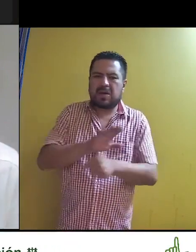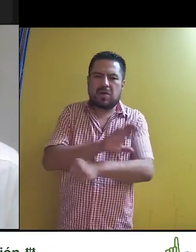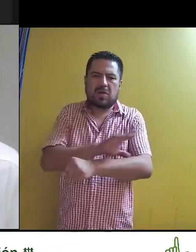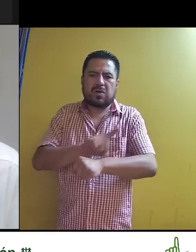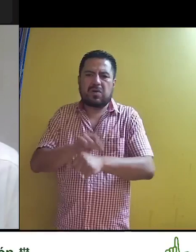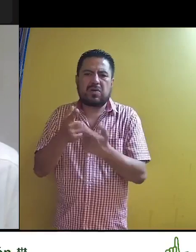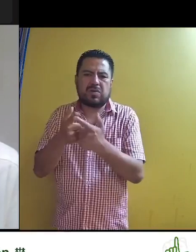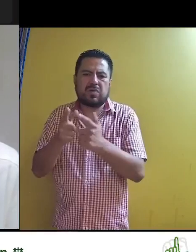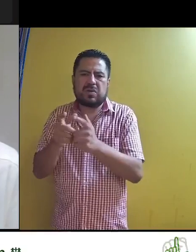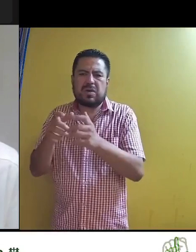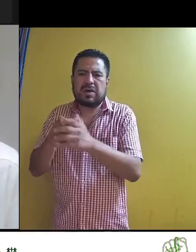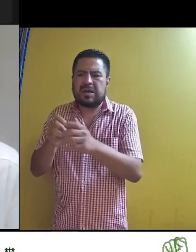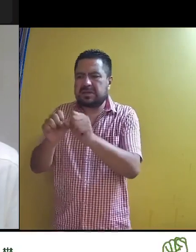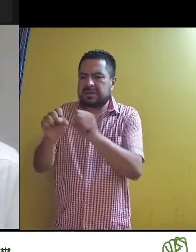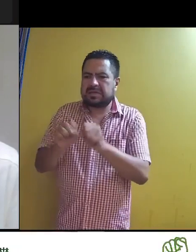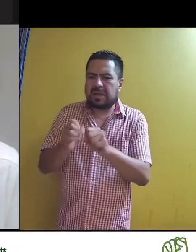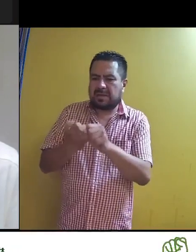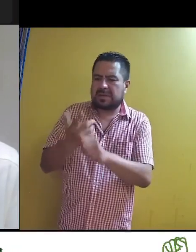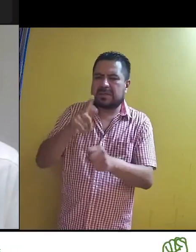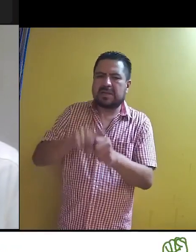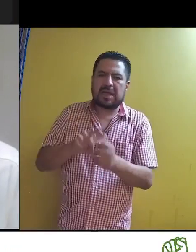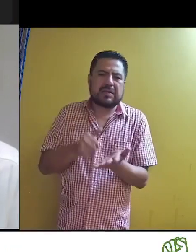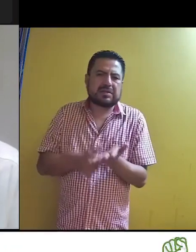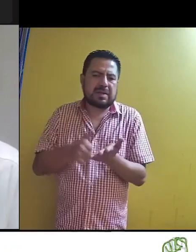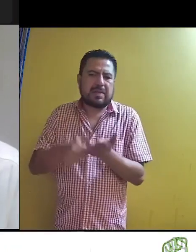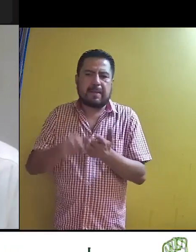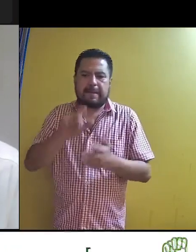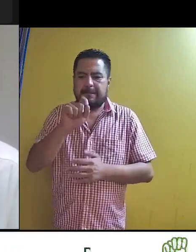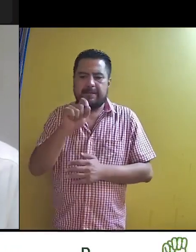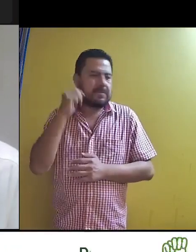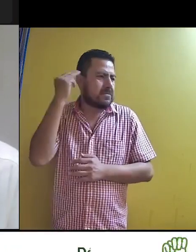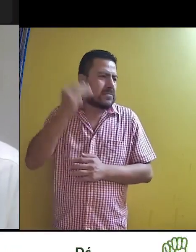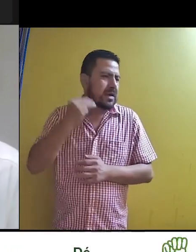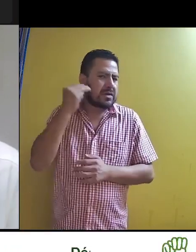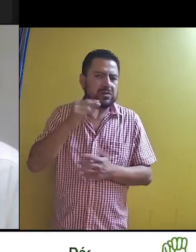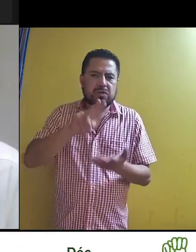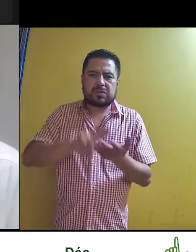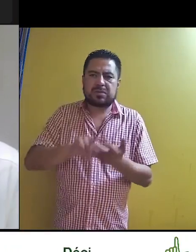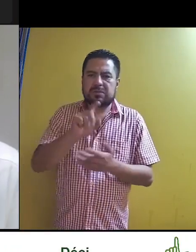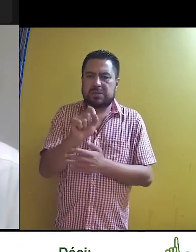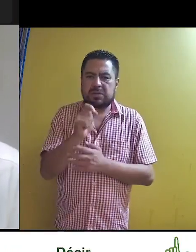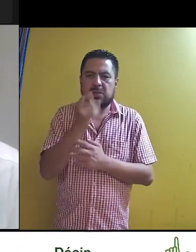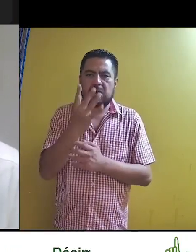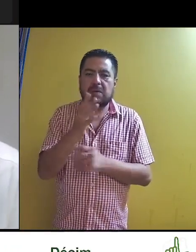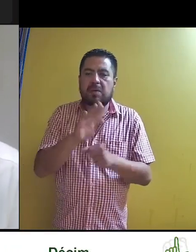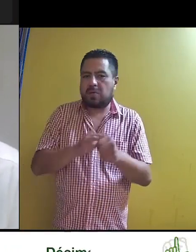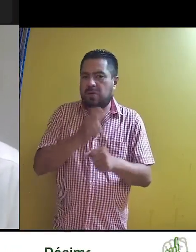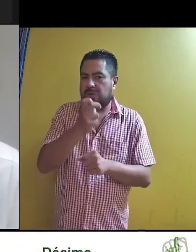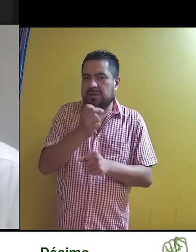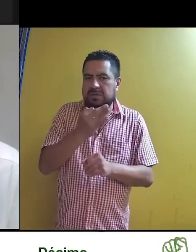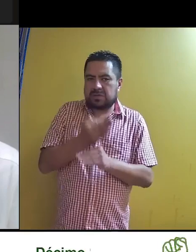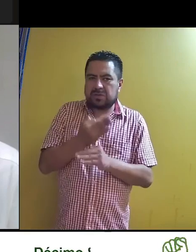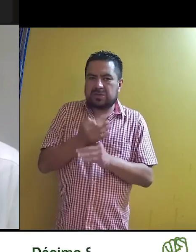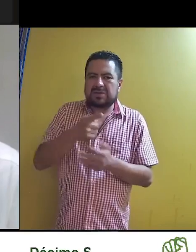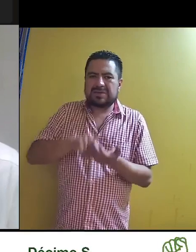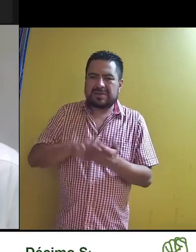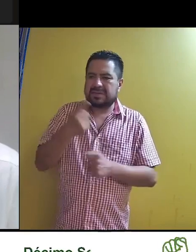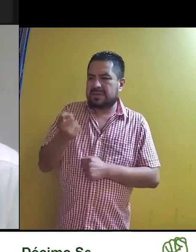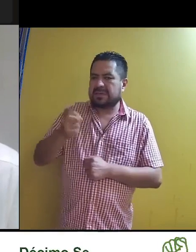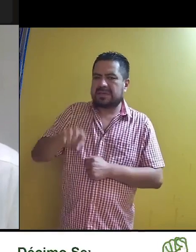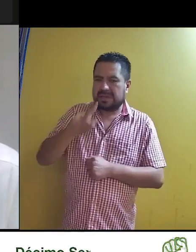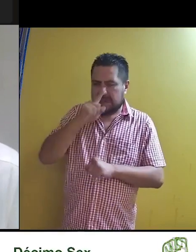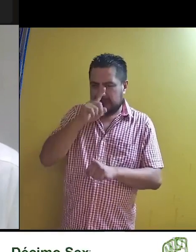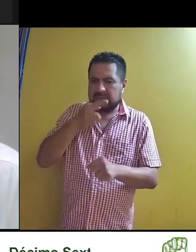Técnica del Sistema Estatal del Registro Civil el 20 de marzo del 2024, por lo que la autoridad instructora